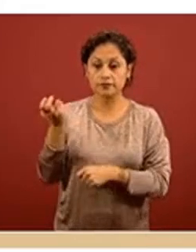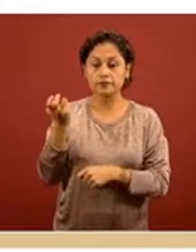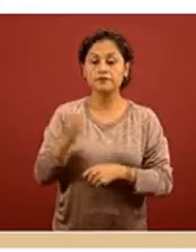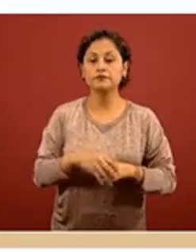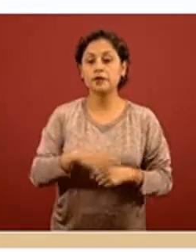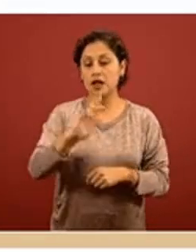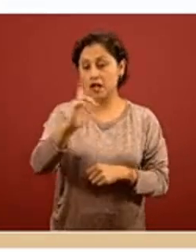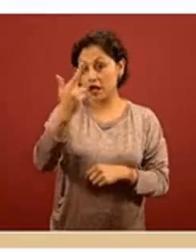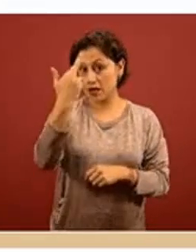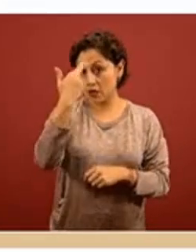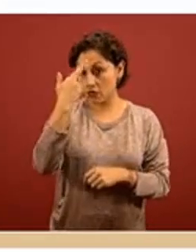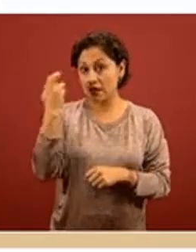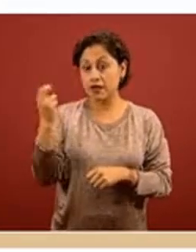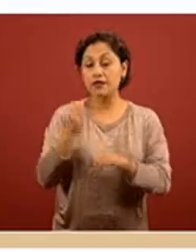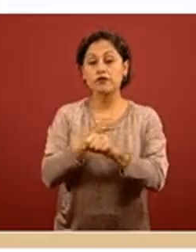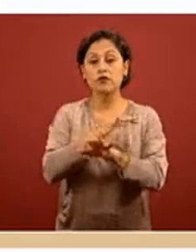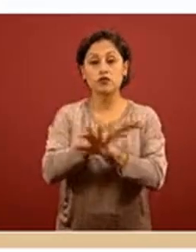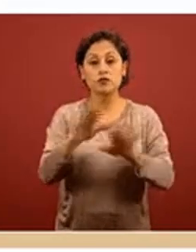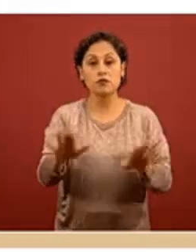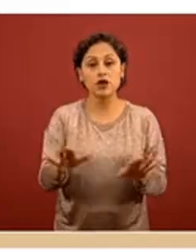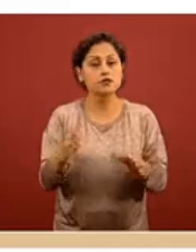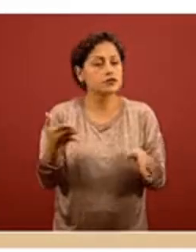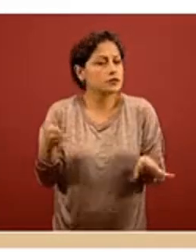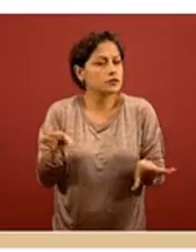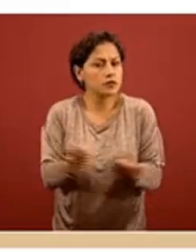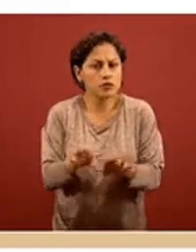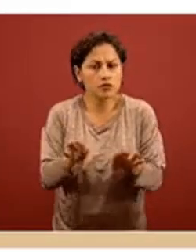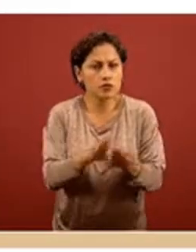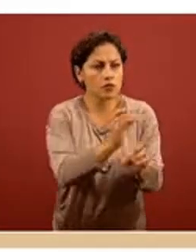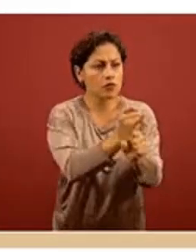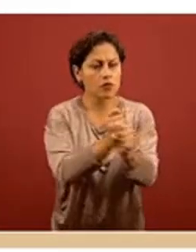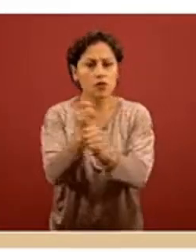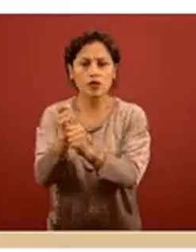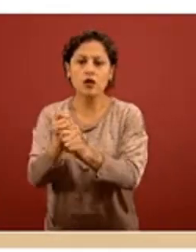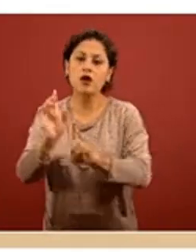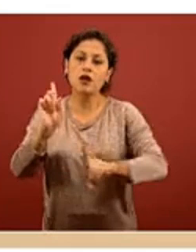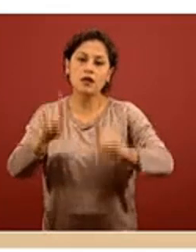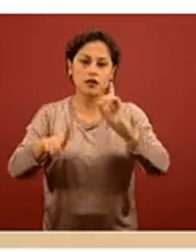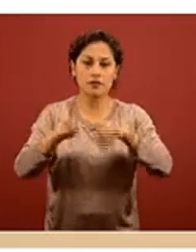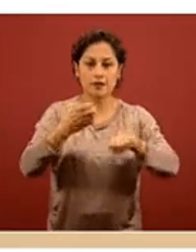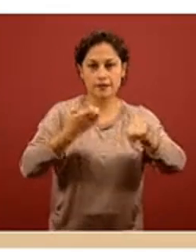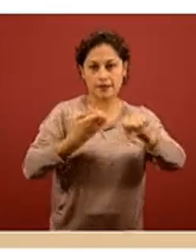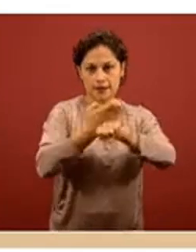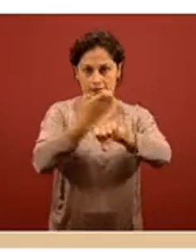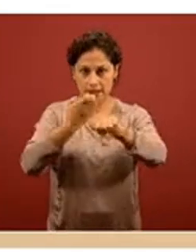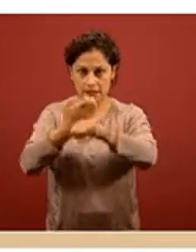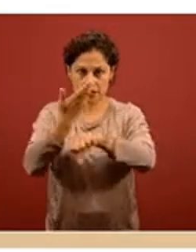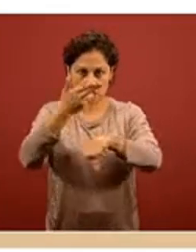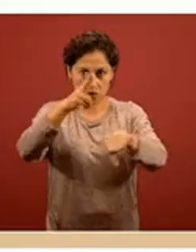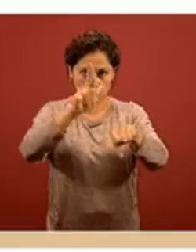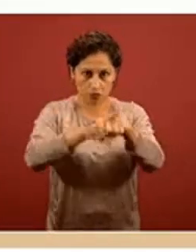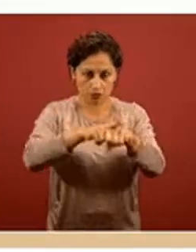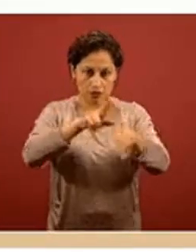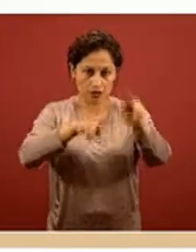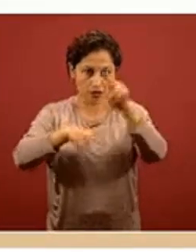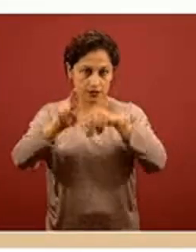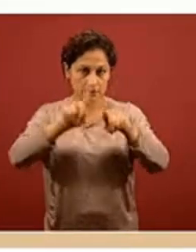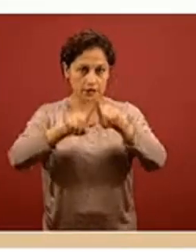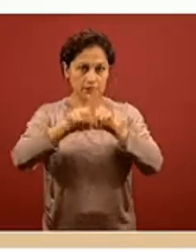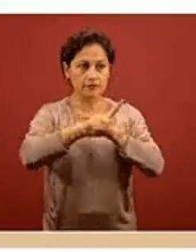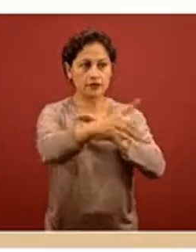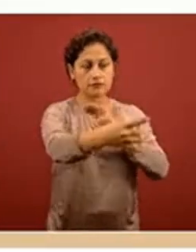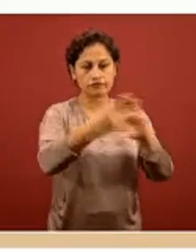esta información procede de lo que cada una de las unidades hospitalarias de segundo o tercer nivel en las entidades federativas